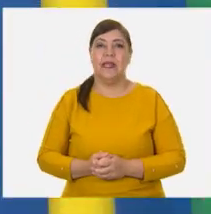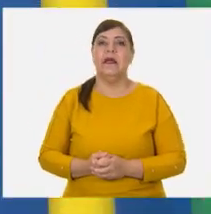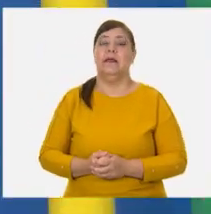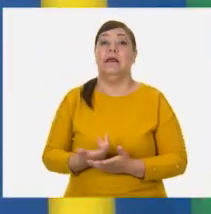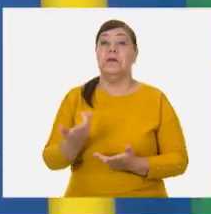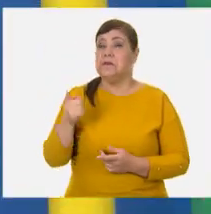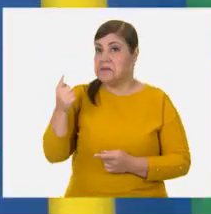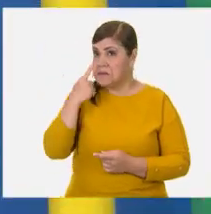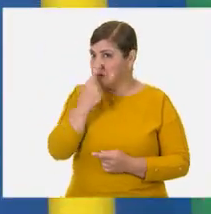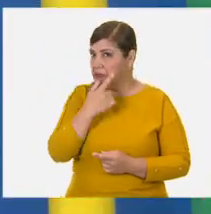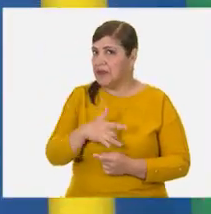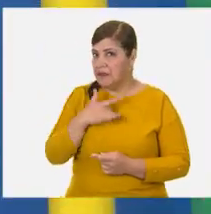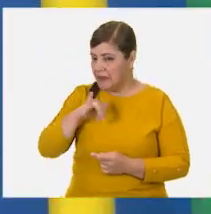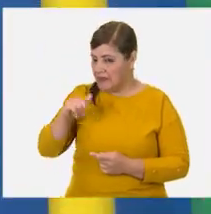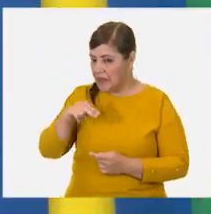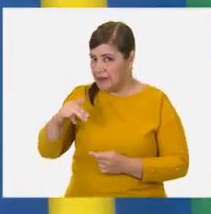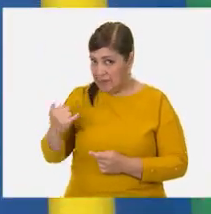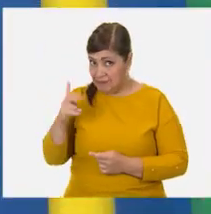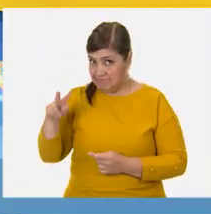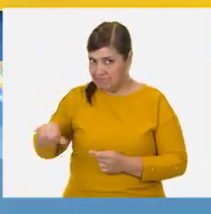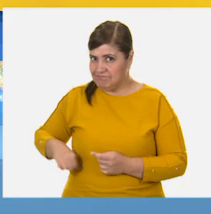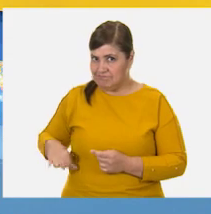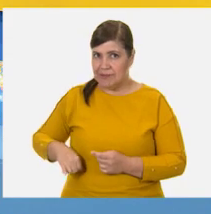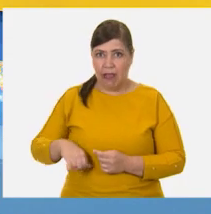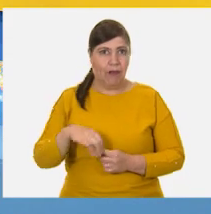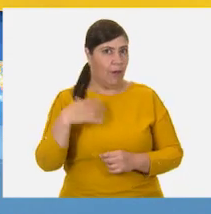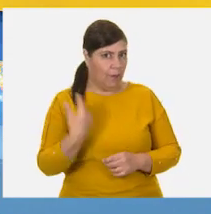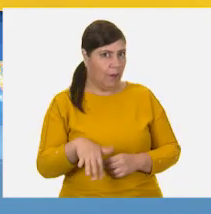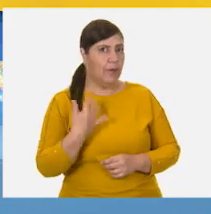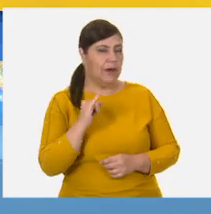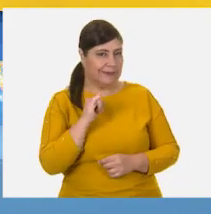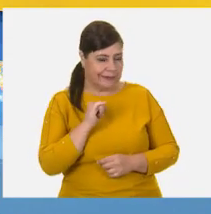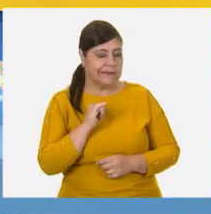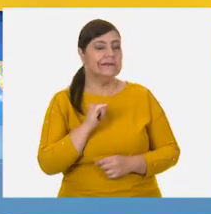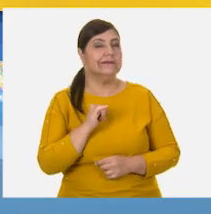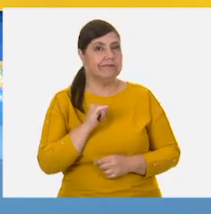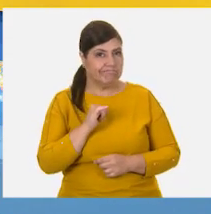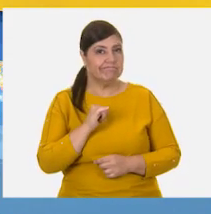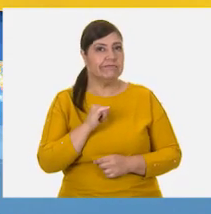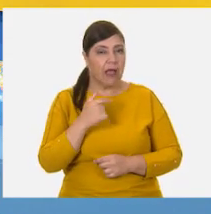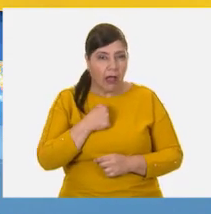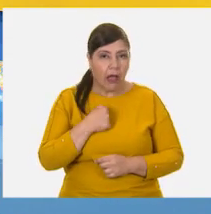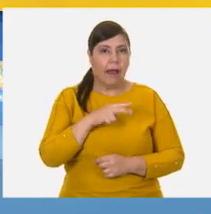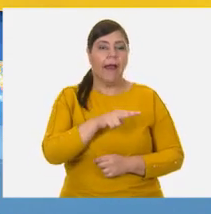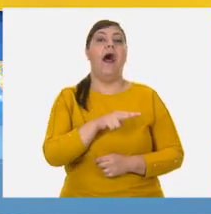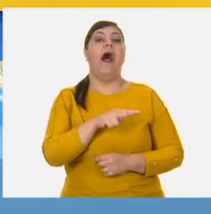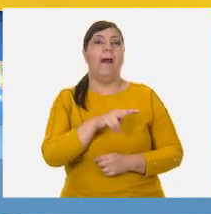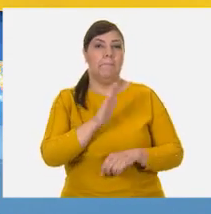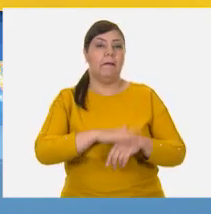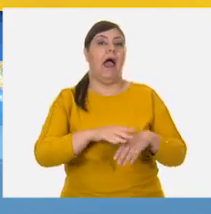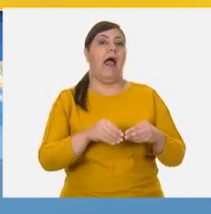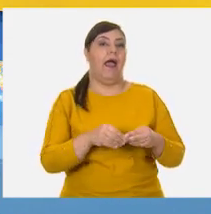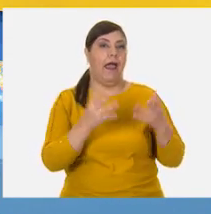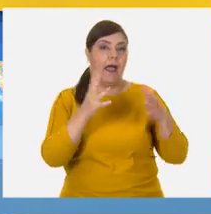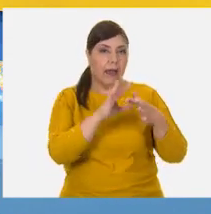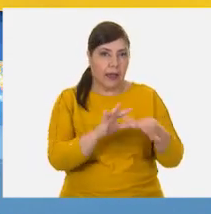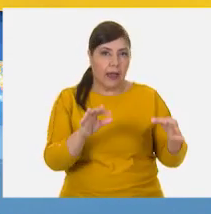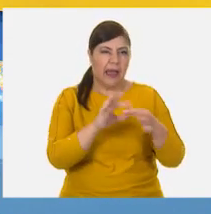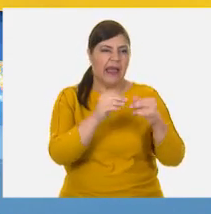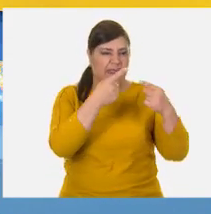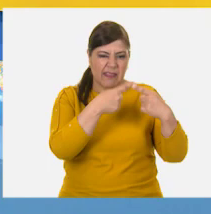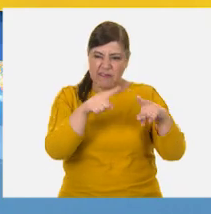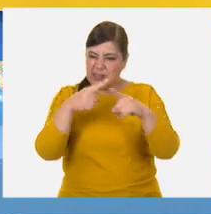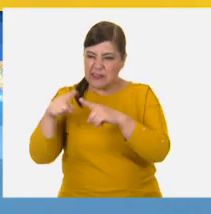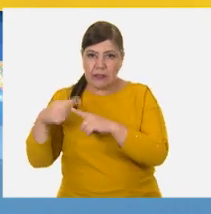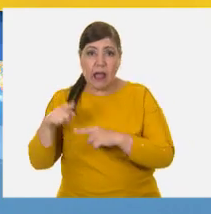pareció, Jenny? Bastante interesante, ¿no? Oh, maestra, sí. Además, me quedó muchísimo más claro. La diversidad en